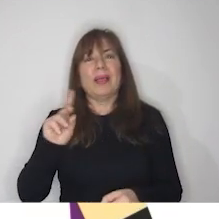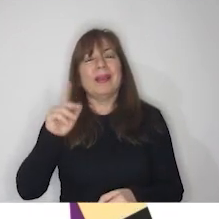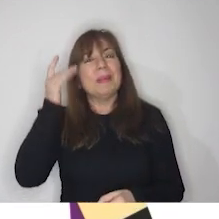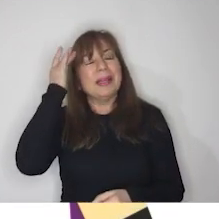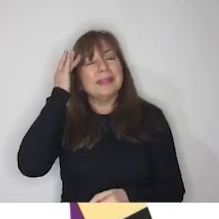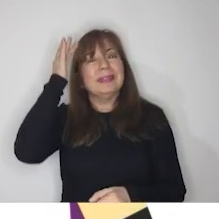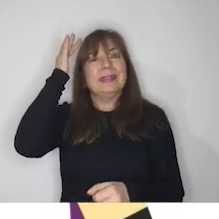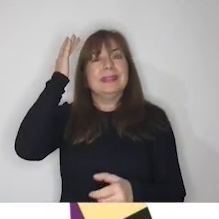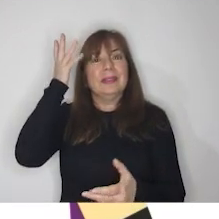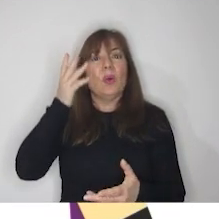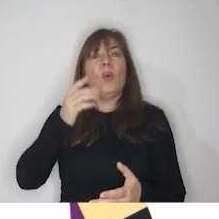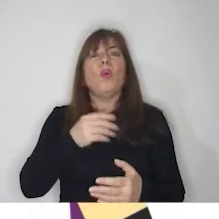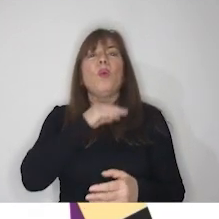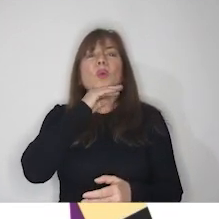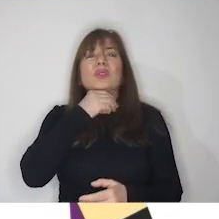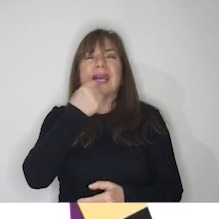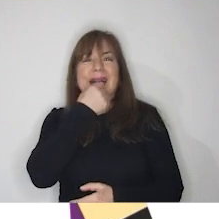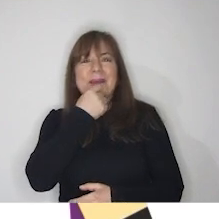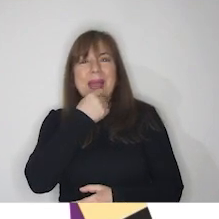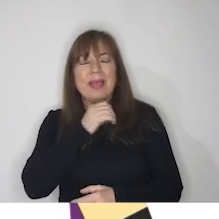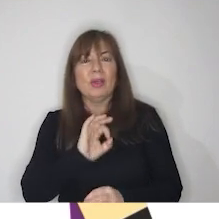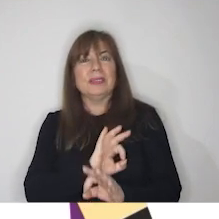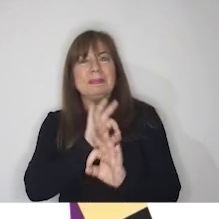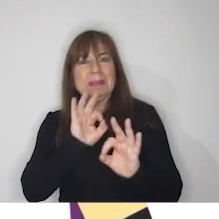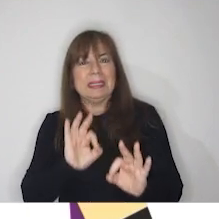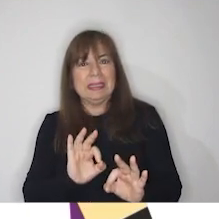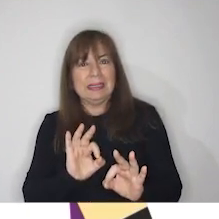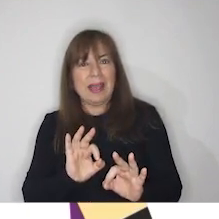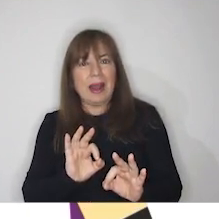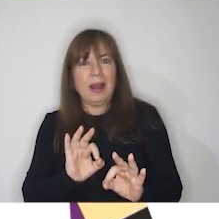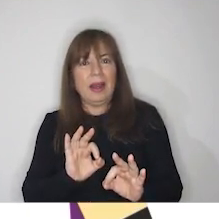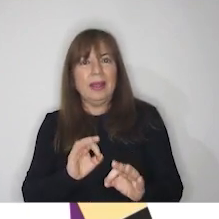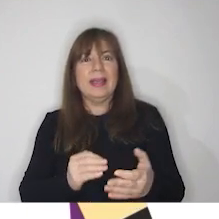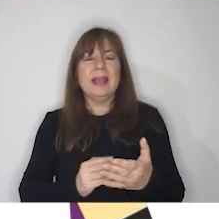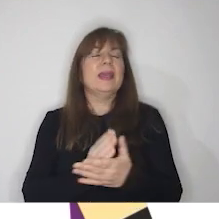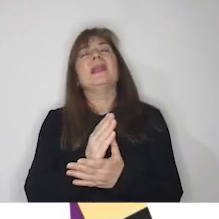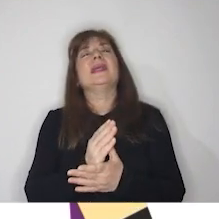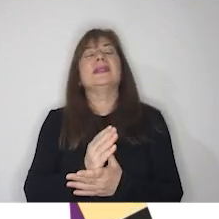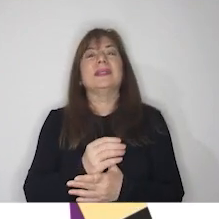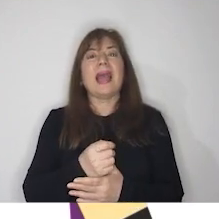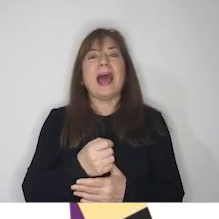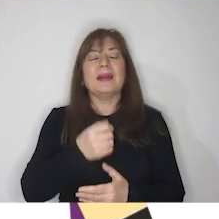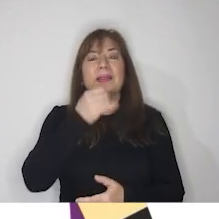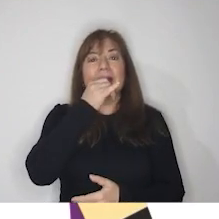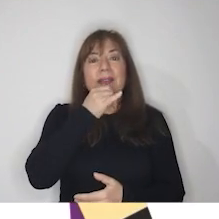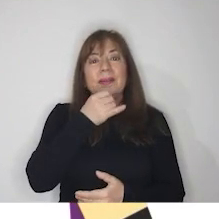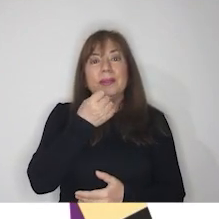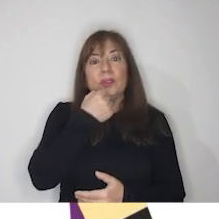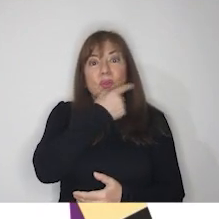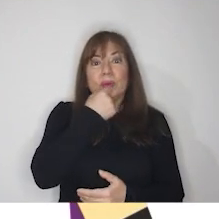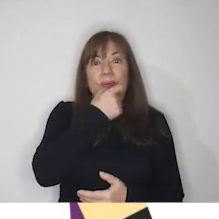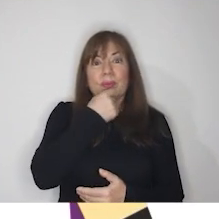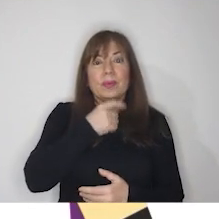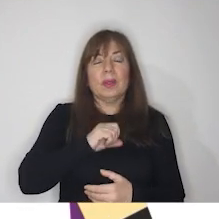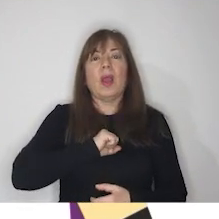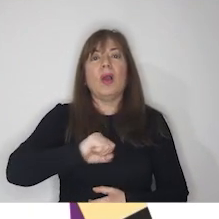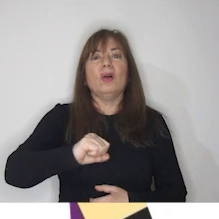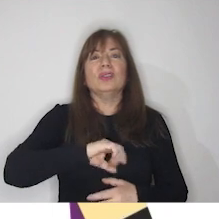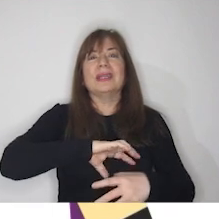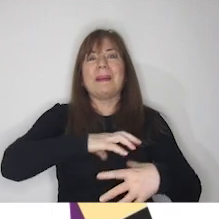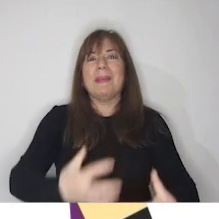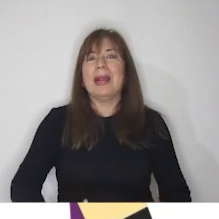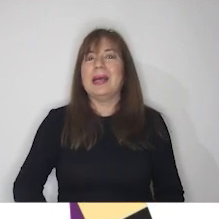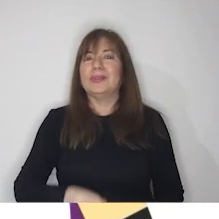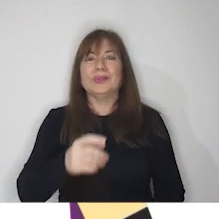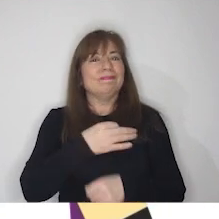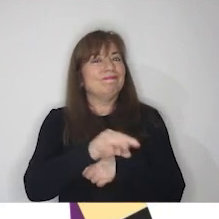cuerpo. Por ejemplo, si una persona con discapacidad intelectual u otra que deba usar anticonvulsivantes, la cual desea